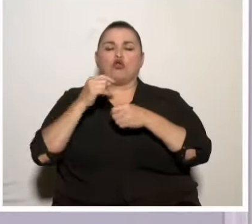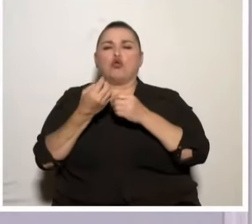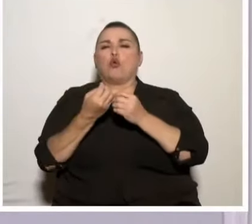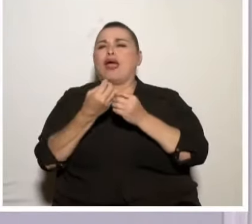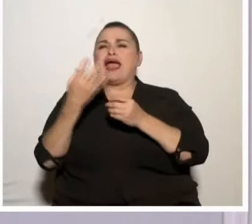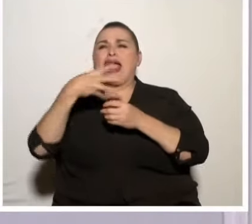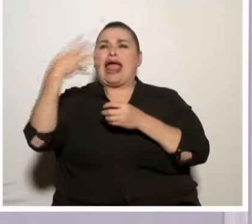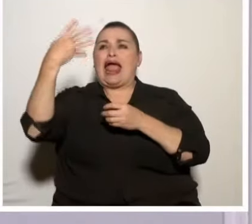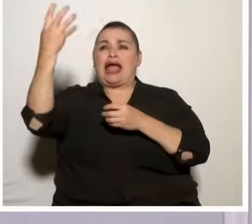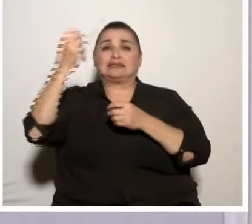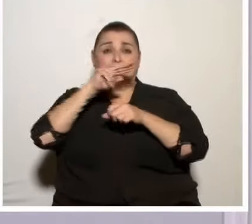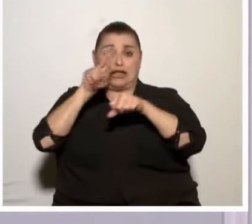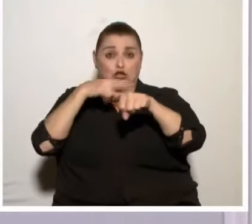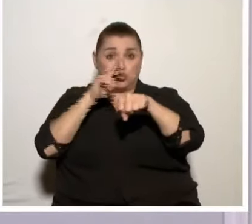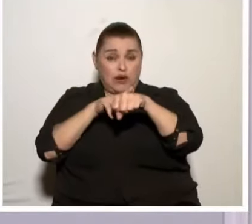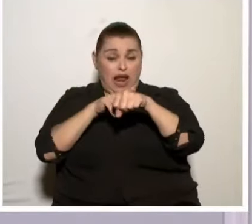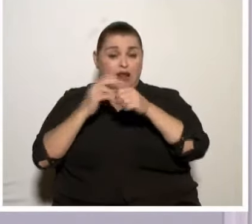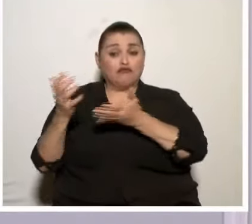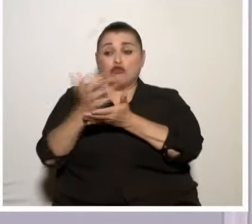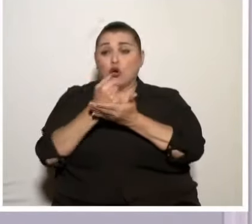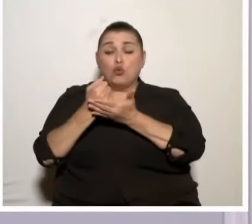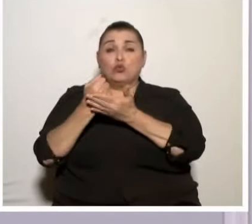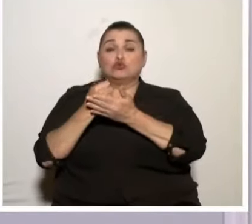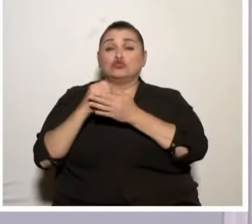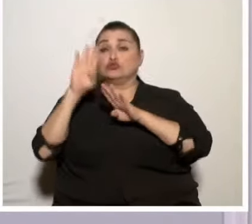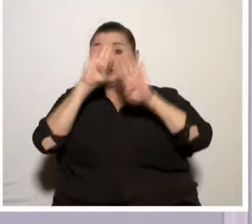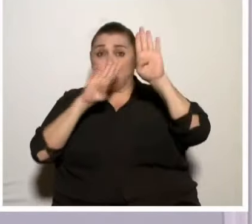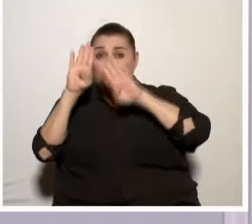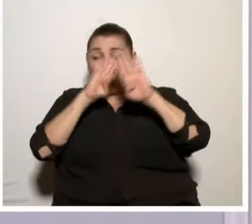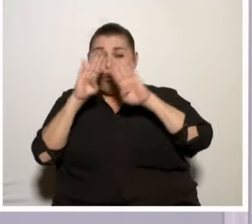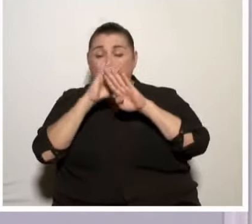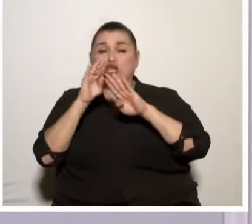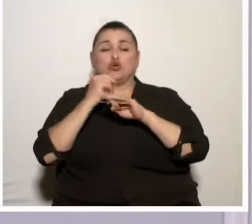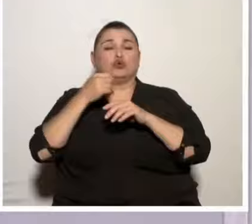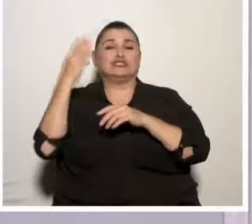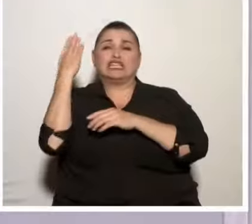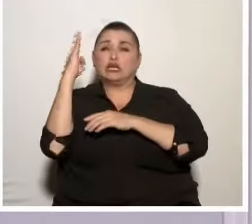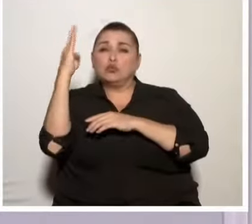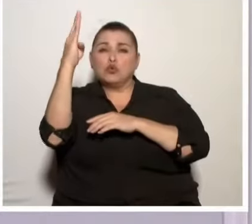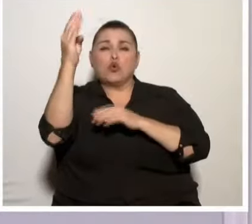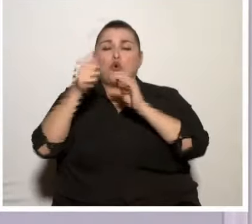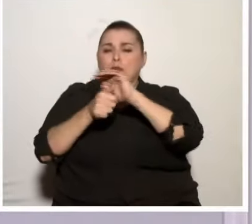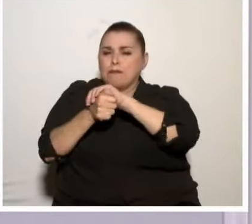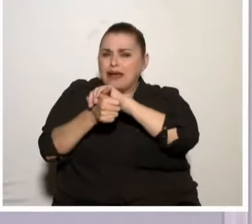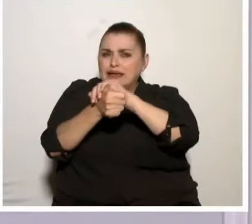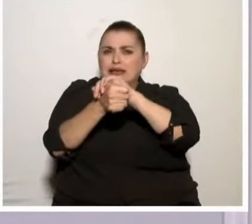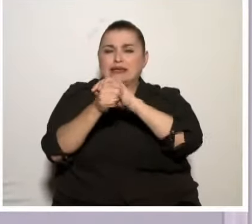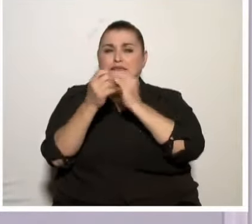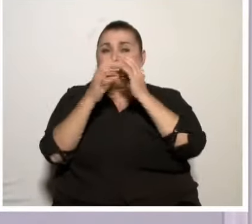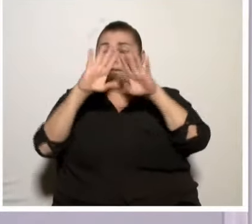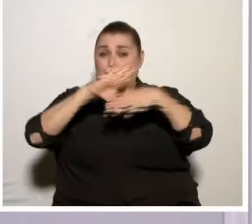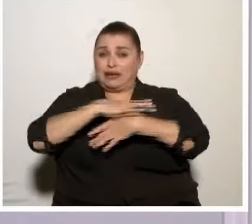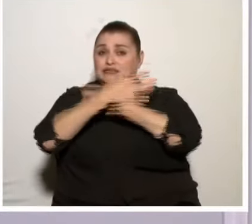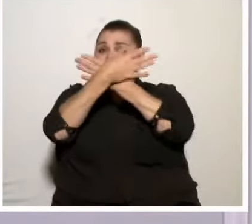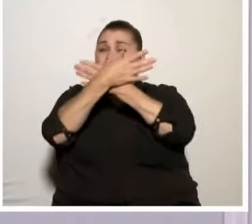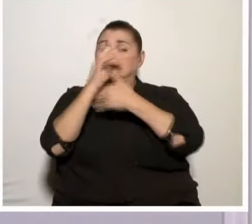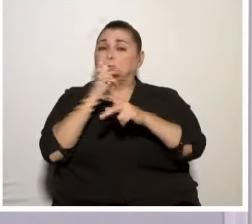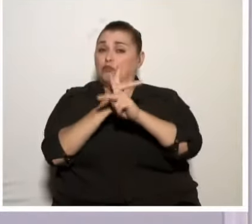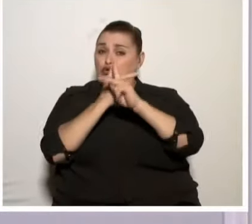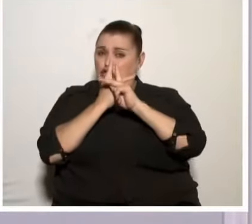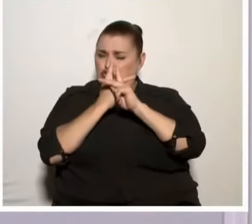de recursos biológicos que podrían ser explotación de tiburones, ballenas y tortugas. Don Fabricio, yo le